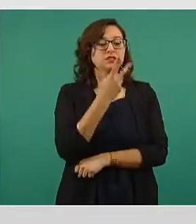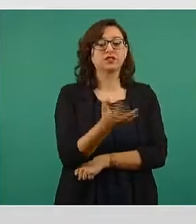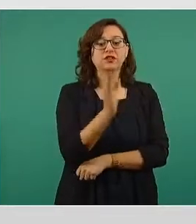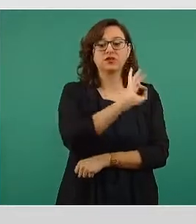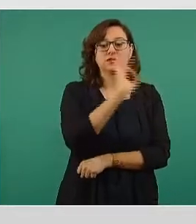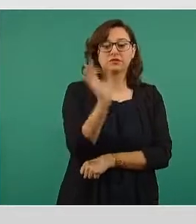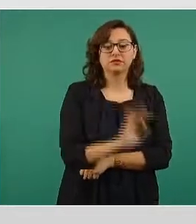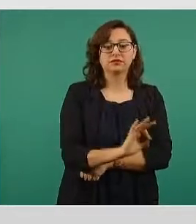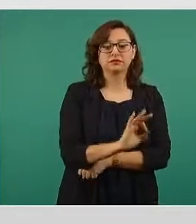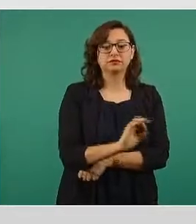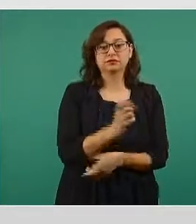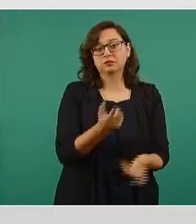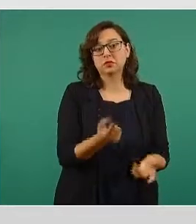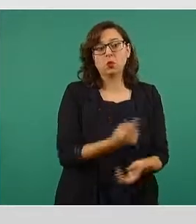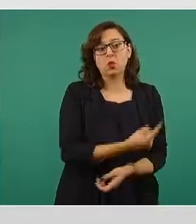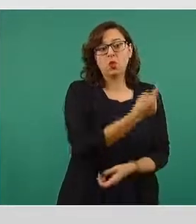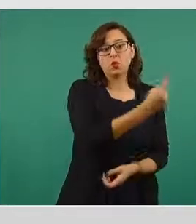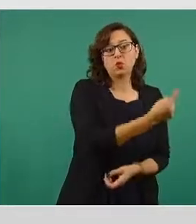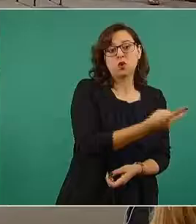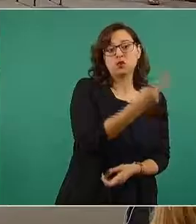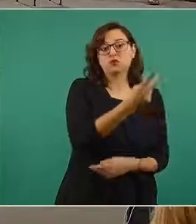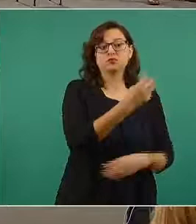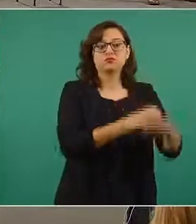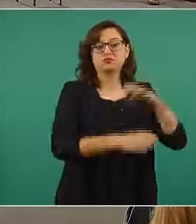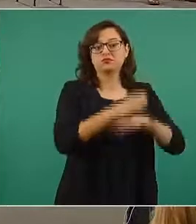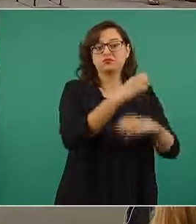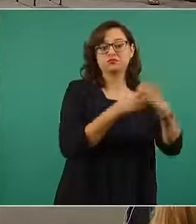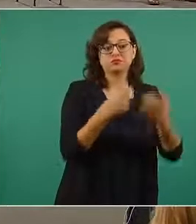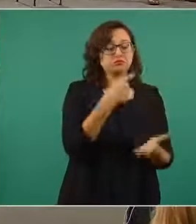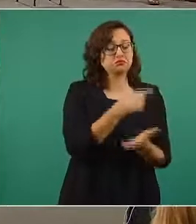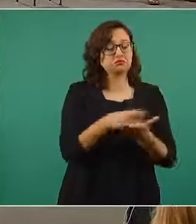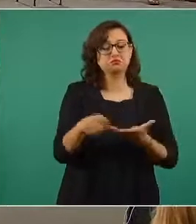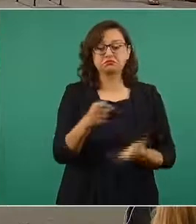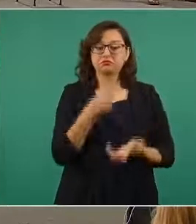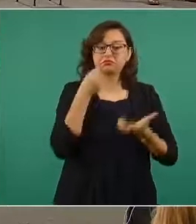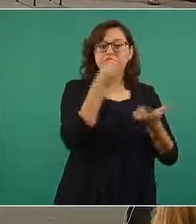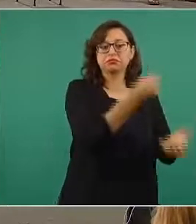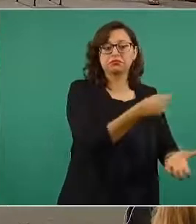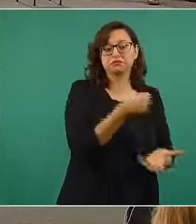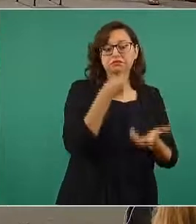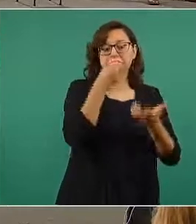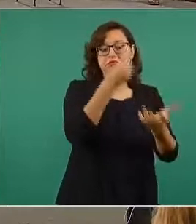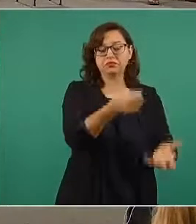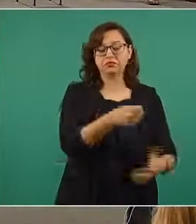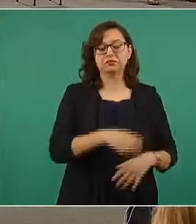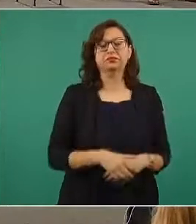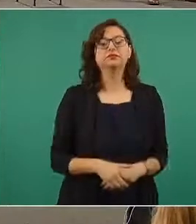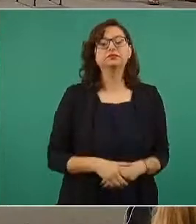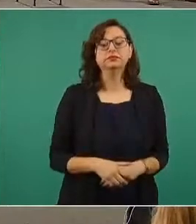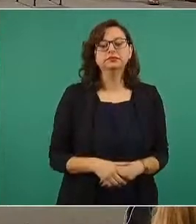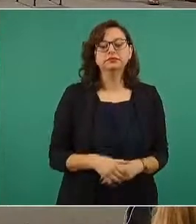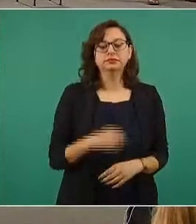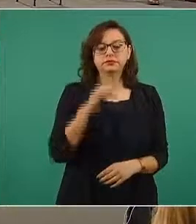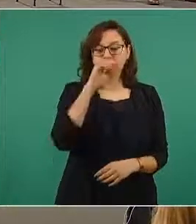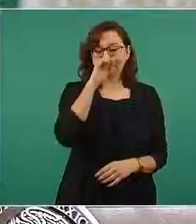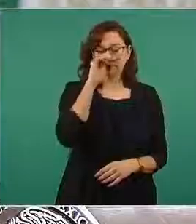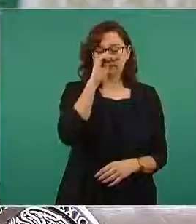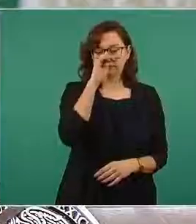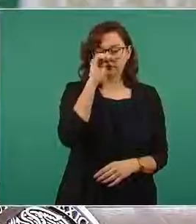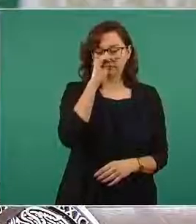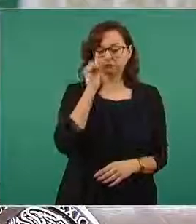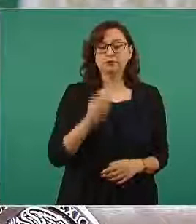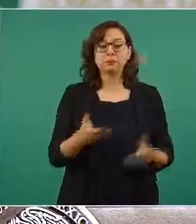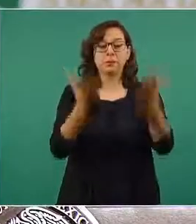1 o 2 propuestas. En la siguiente imagen tampoco se dijo que al cierre